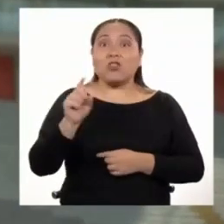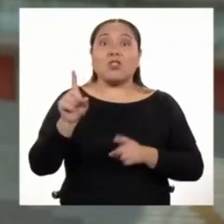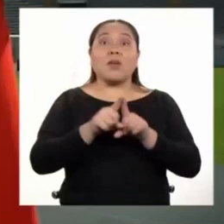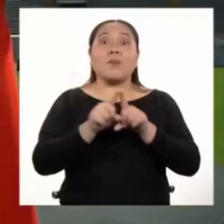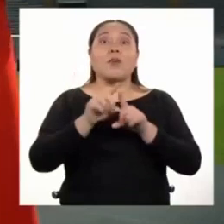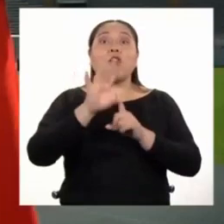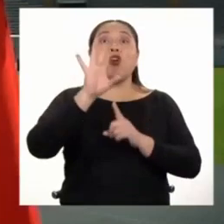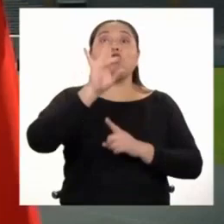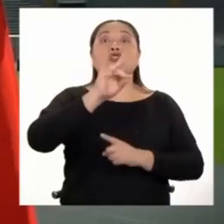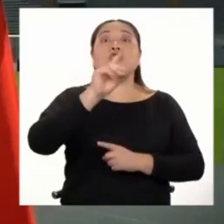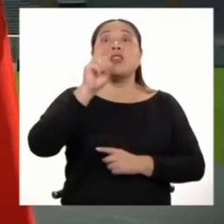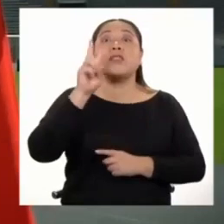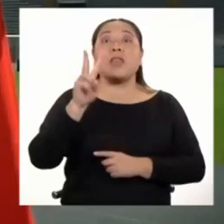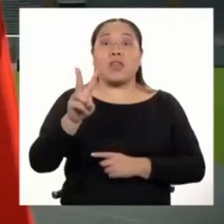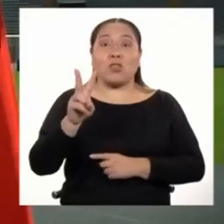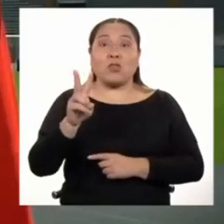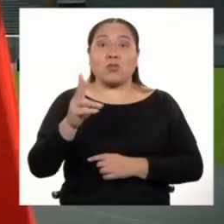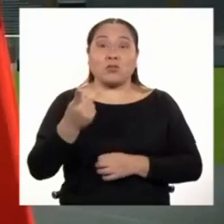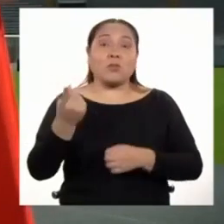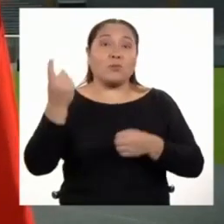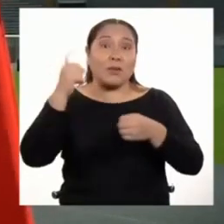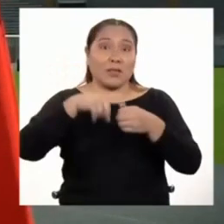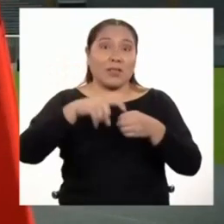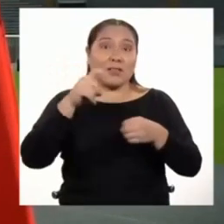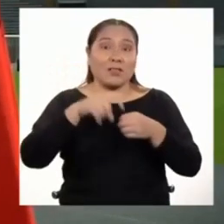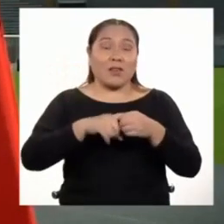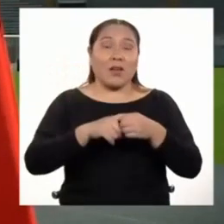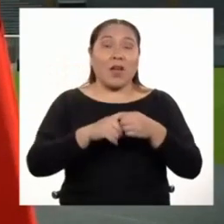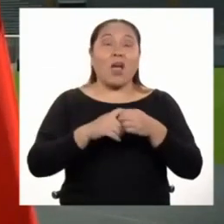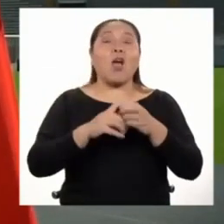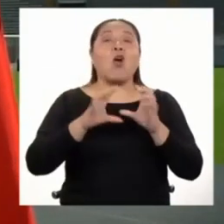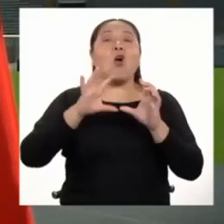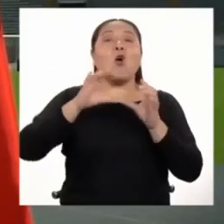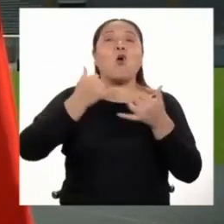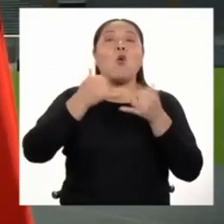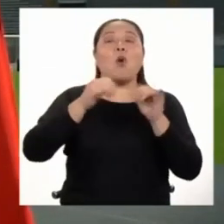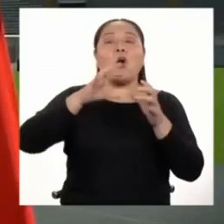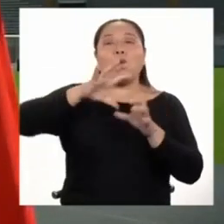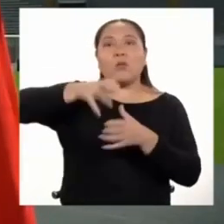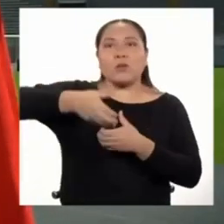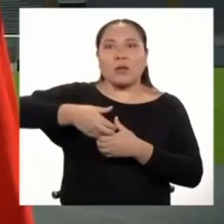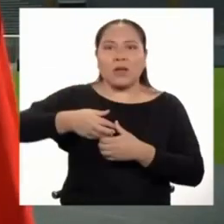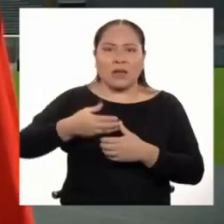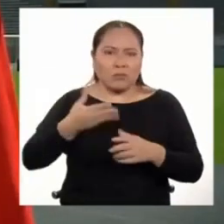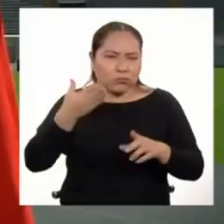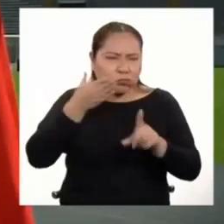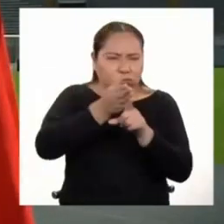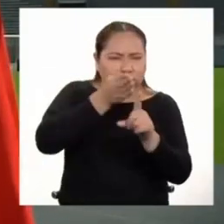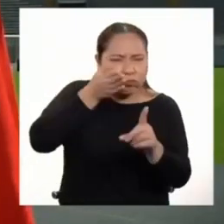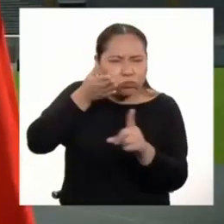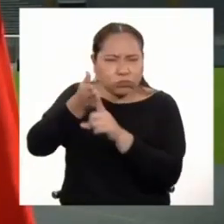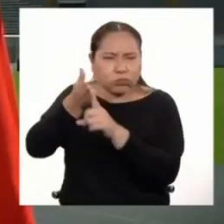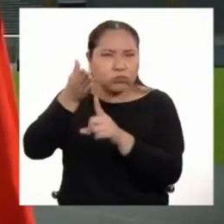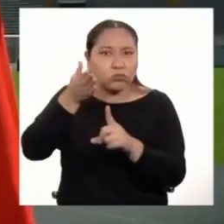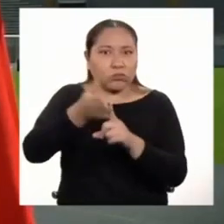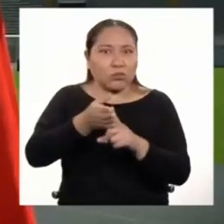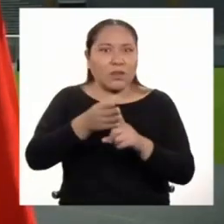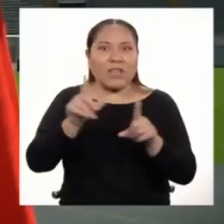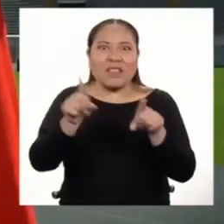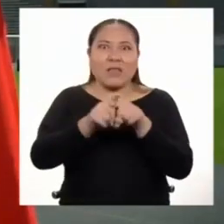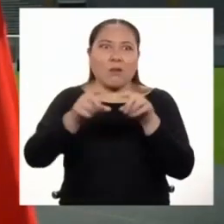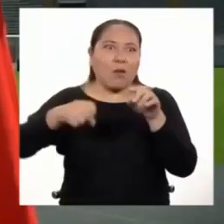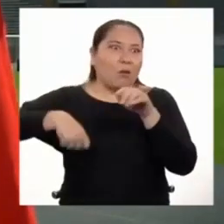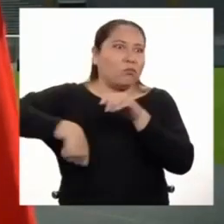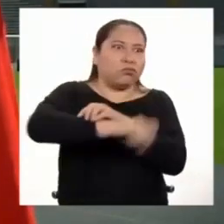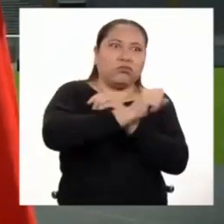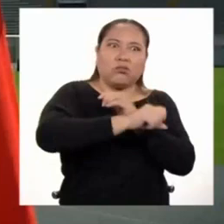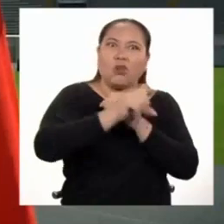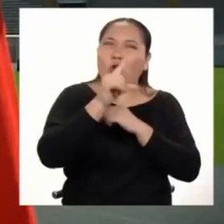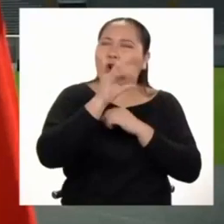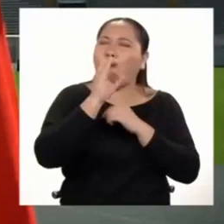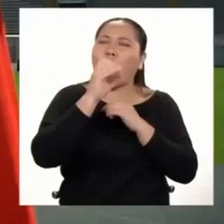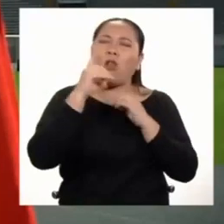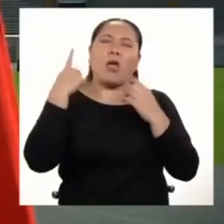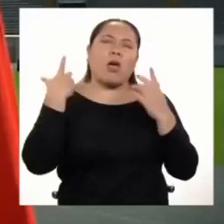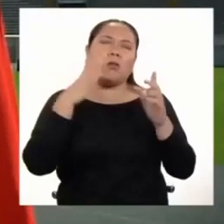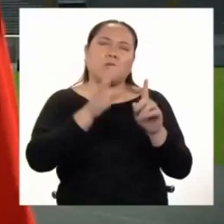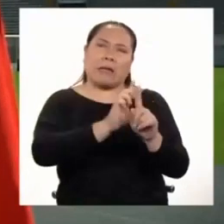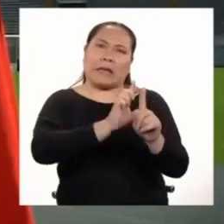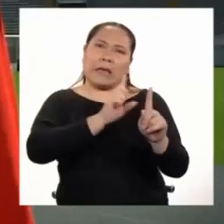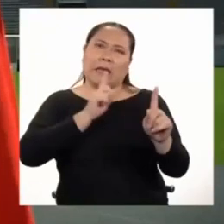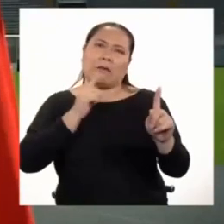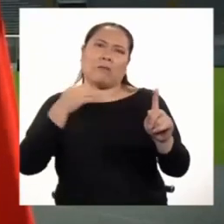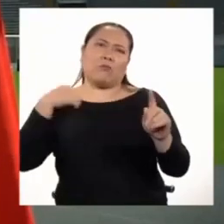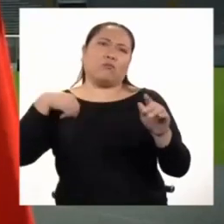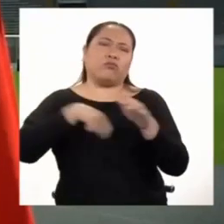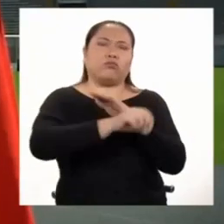1982. No solo marcaba, sino que atacaba y lideraba, y además se metió unos golazos de tiro libre que